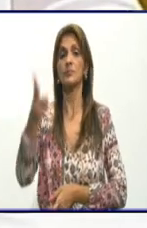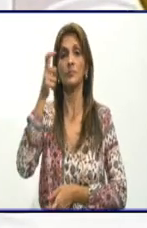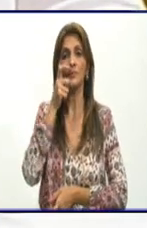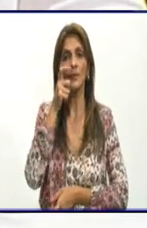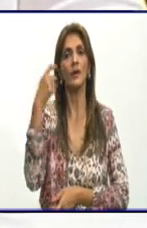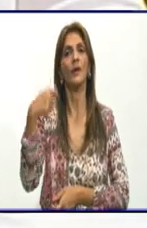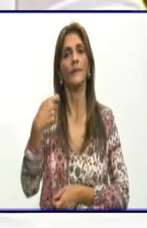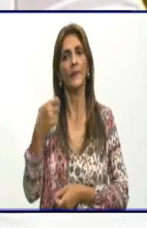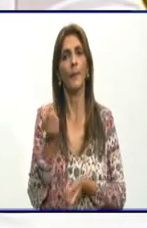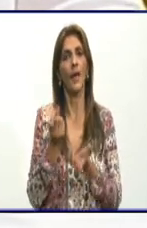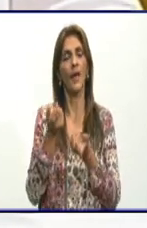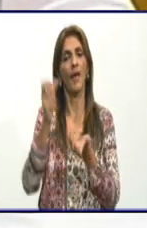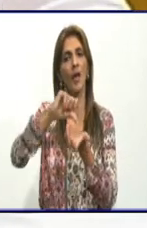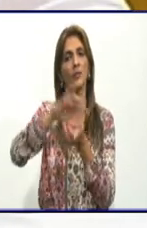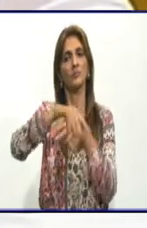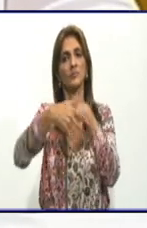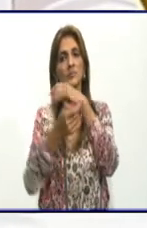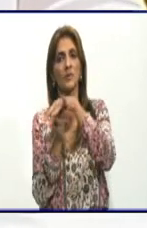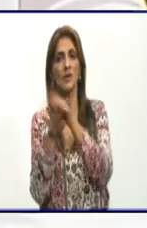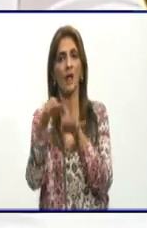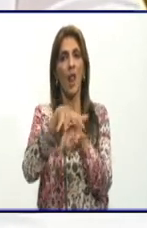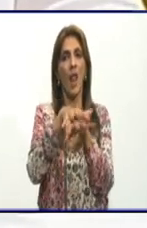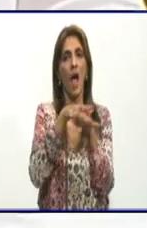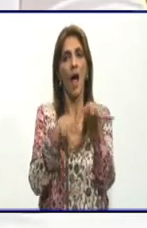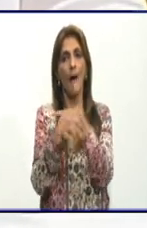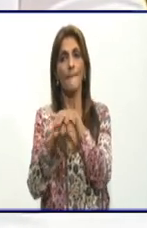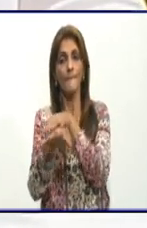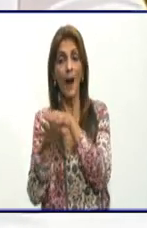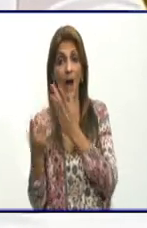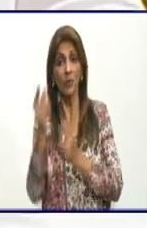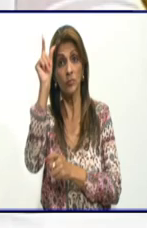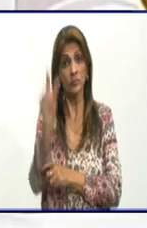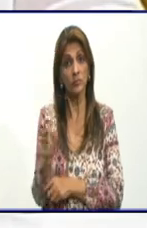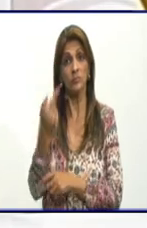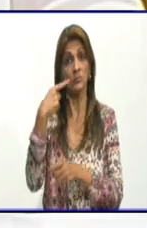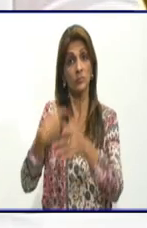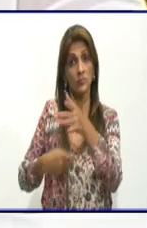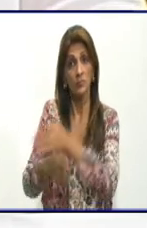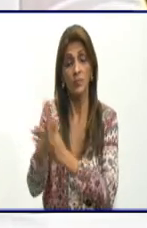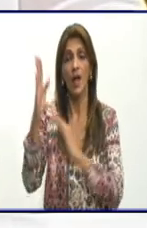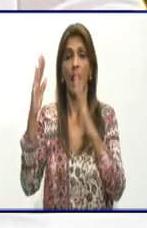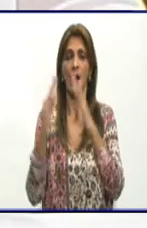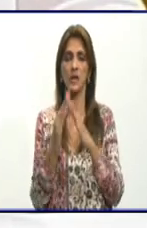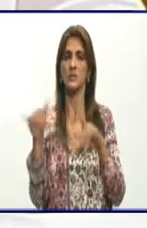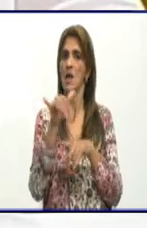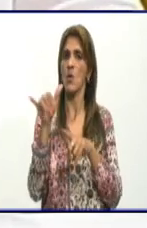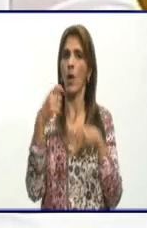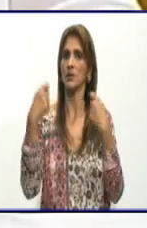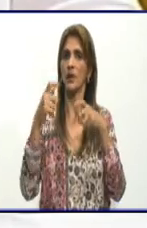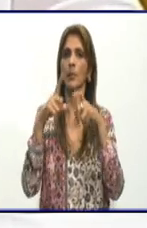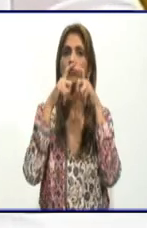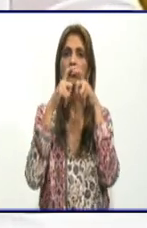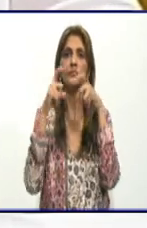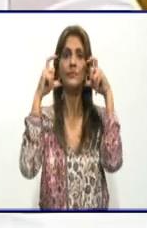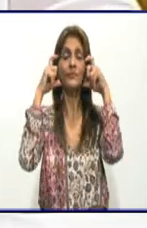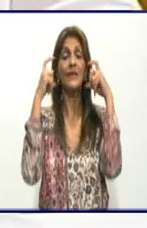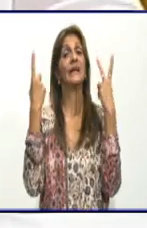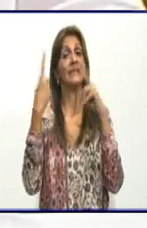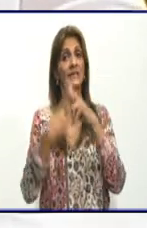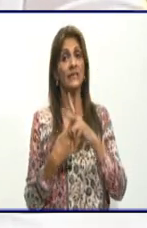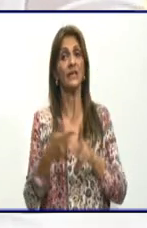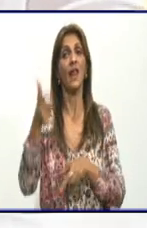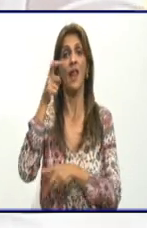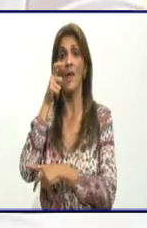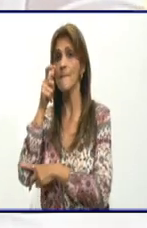para la desinfección de las manos, pero además debe de llevar el nasobuco. Y en la inspección debe estar acompañado